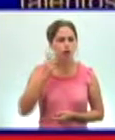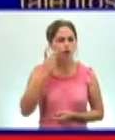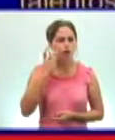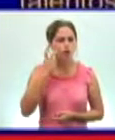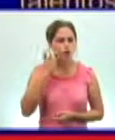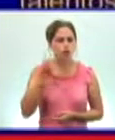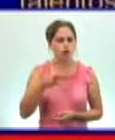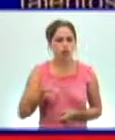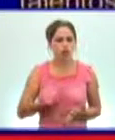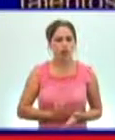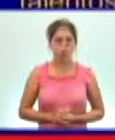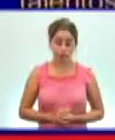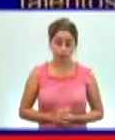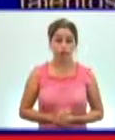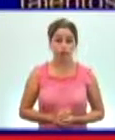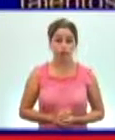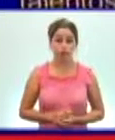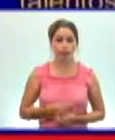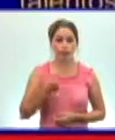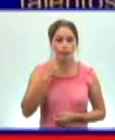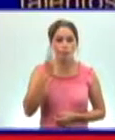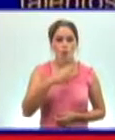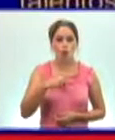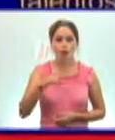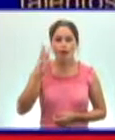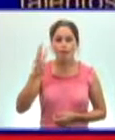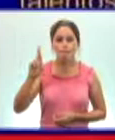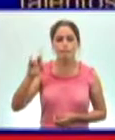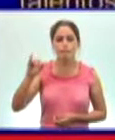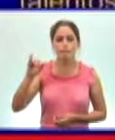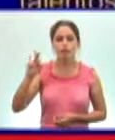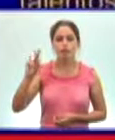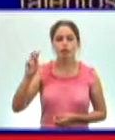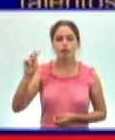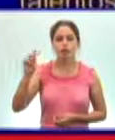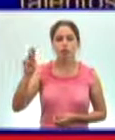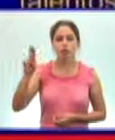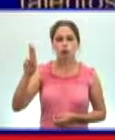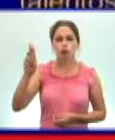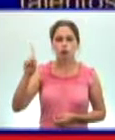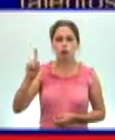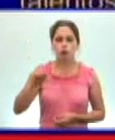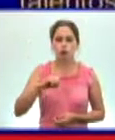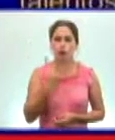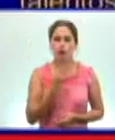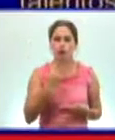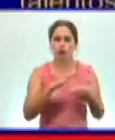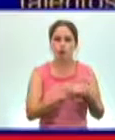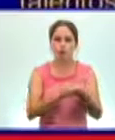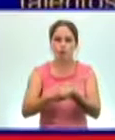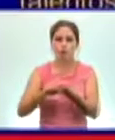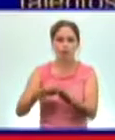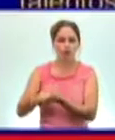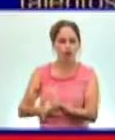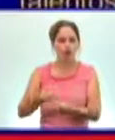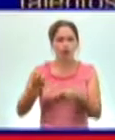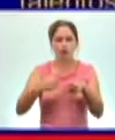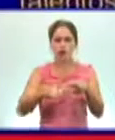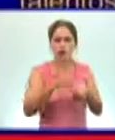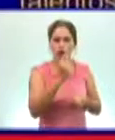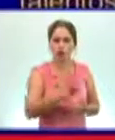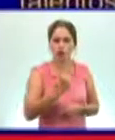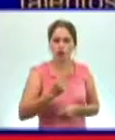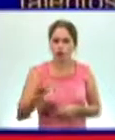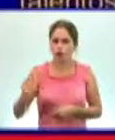Tratemos de buscar la virtud en nuestros compañeros, tratemos de buscar la virtud en los otros, porque en la misma medida en que encontremos su